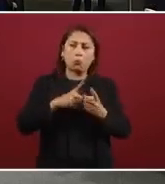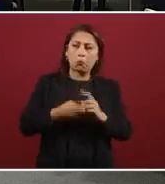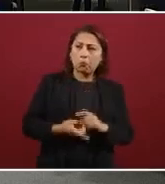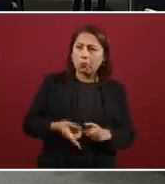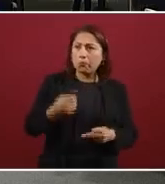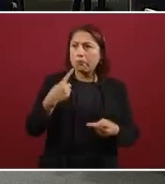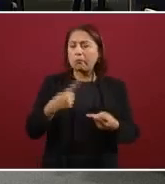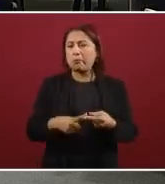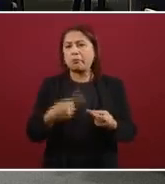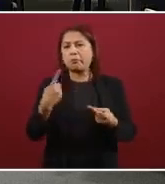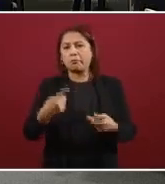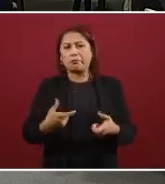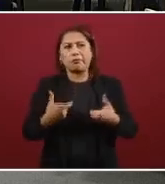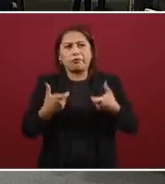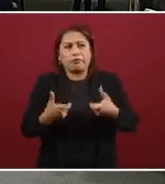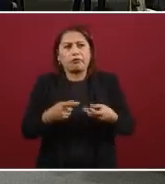social